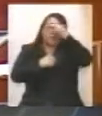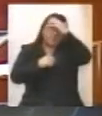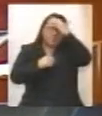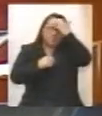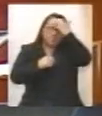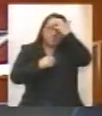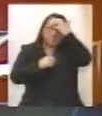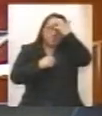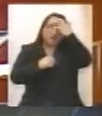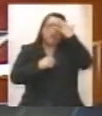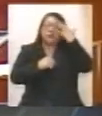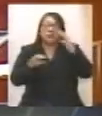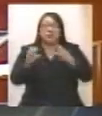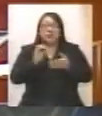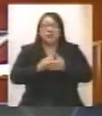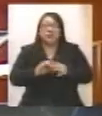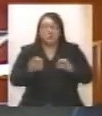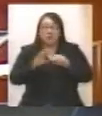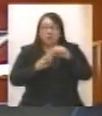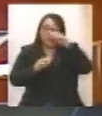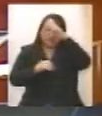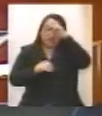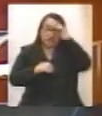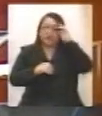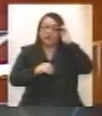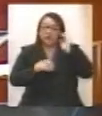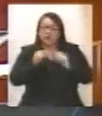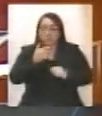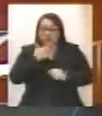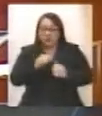la inversión para generar mayores oportunidades